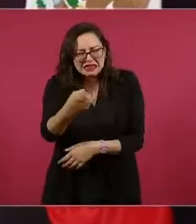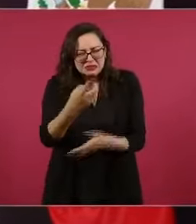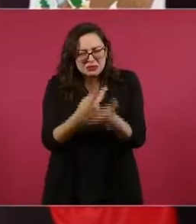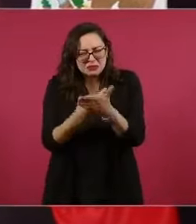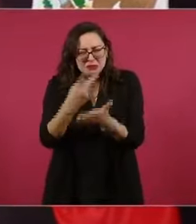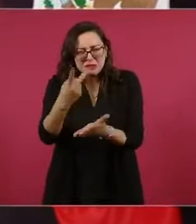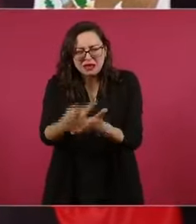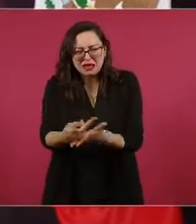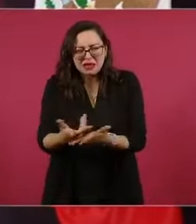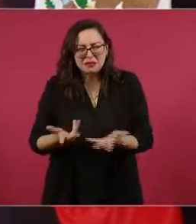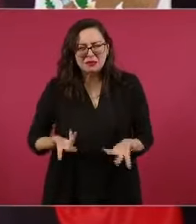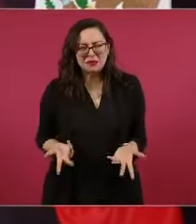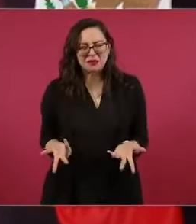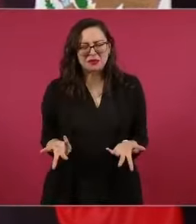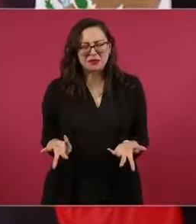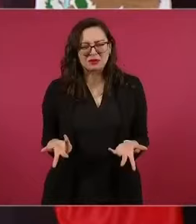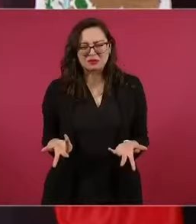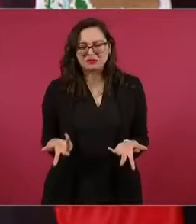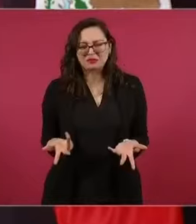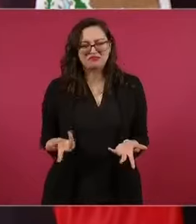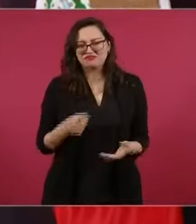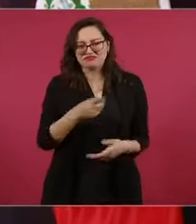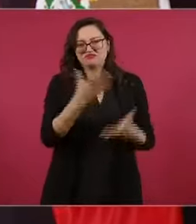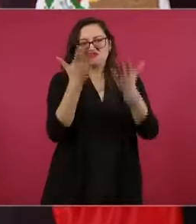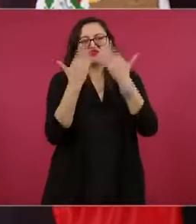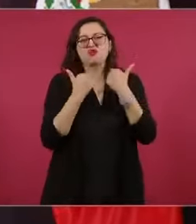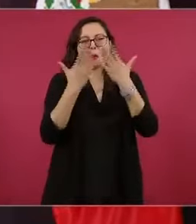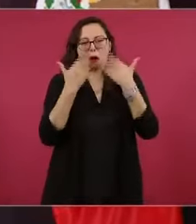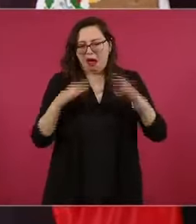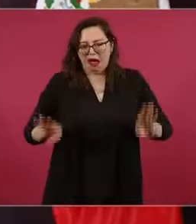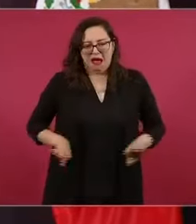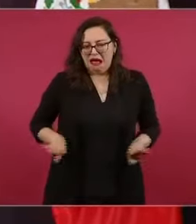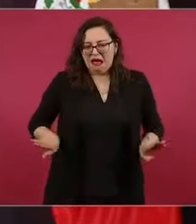de los hombres sin escrúpulos.